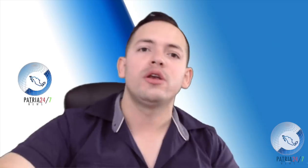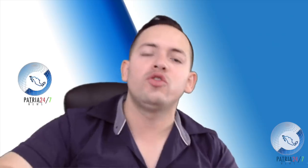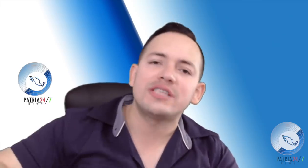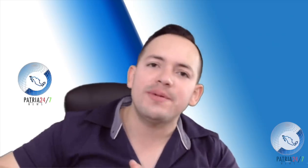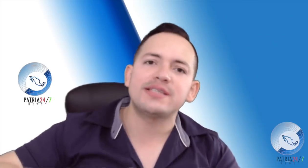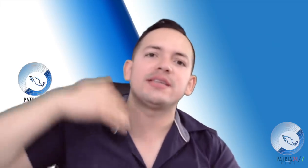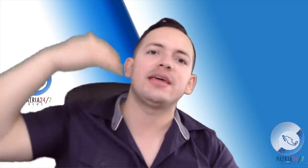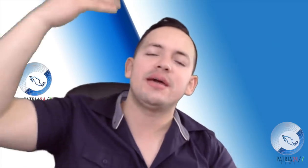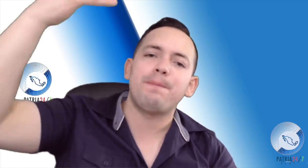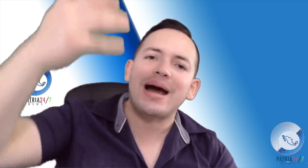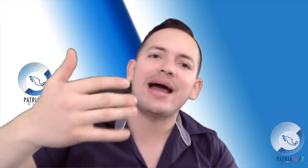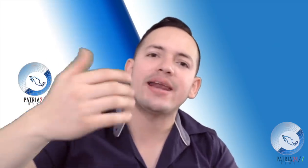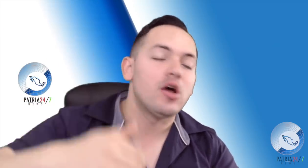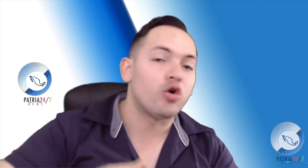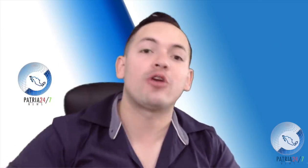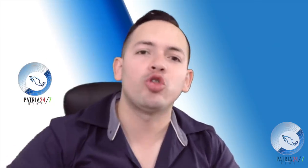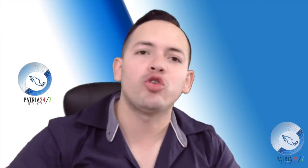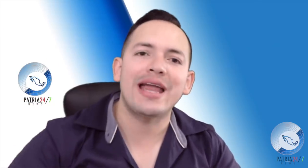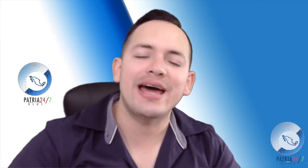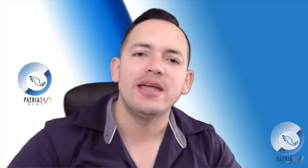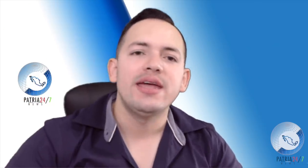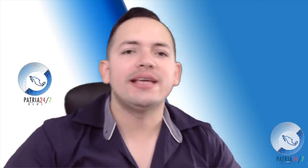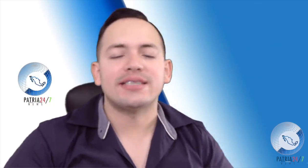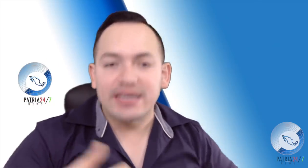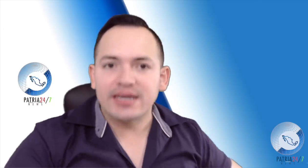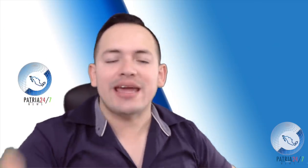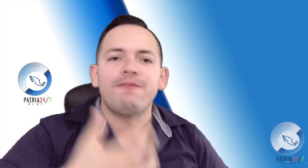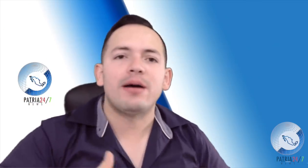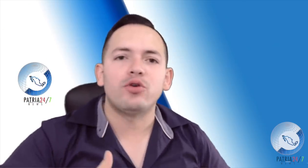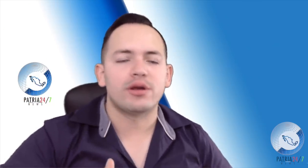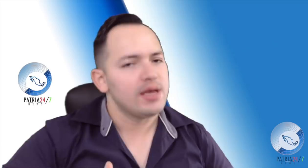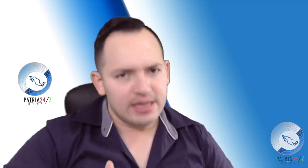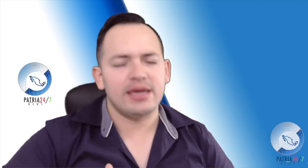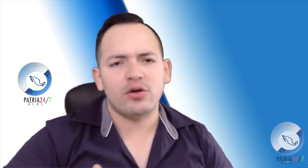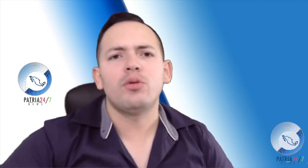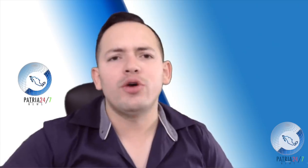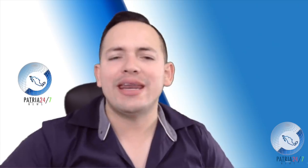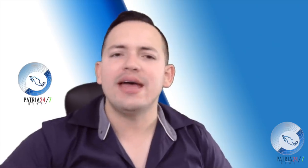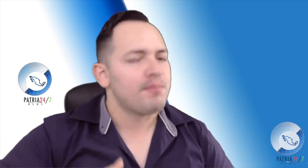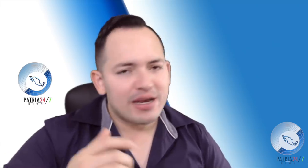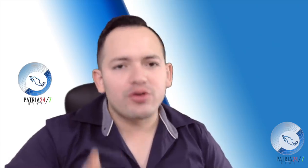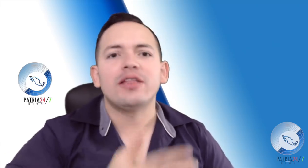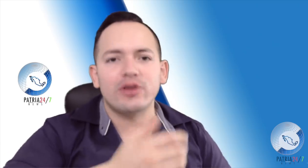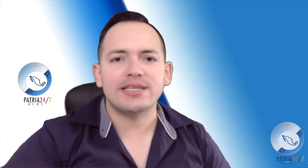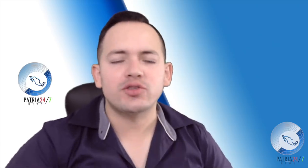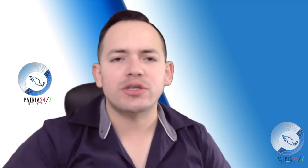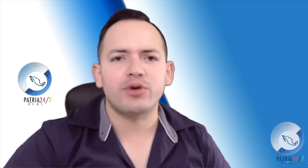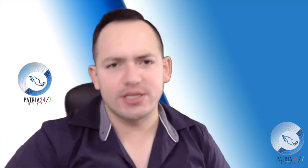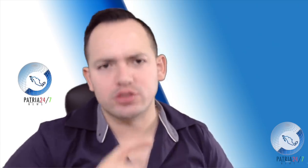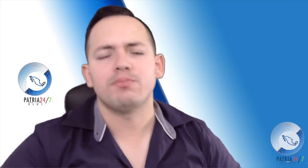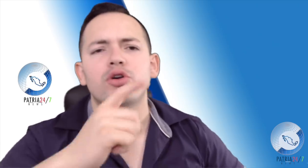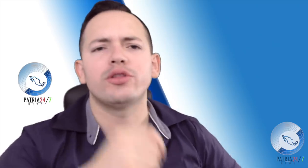tú nos debes de pagar o de condonar el favor. ¿Y cómo era? Perdonándoles